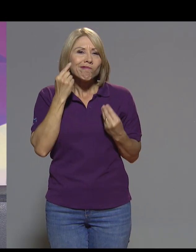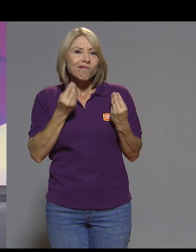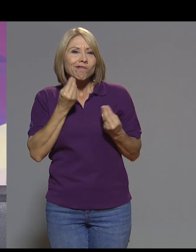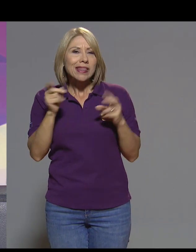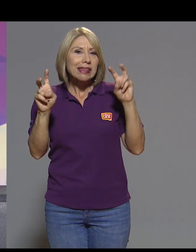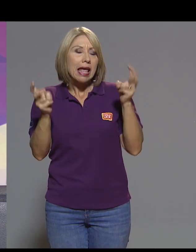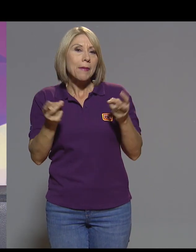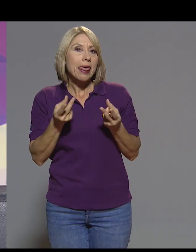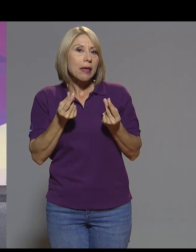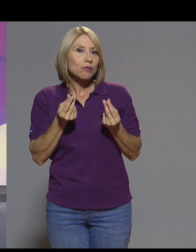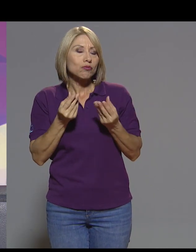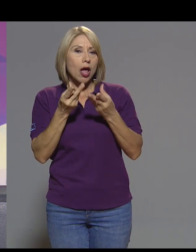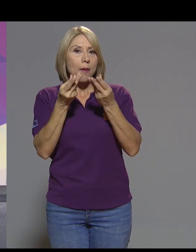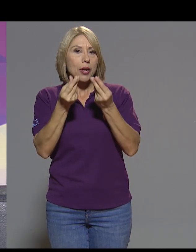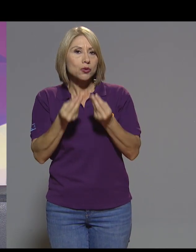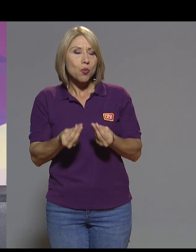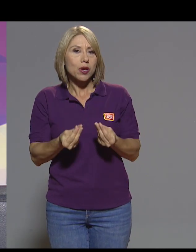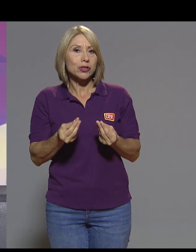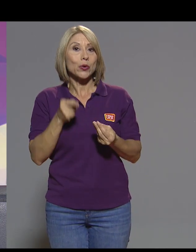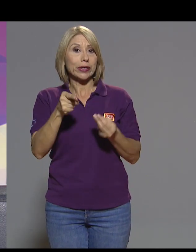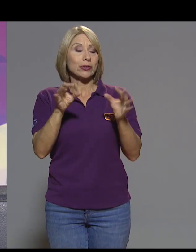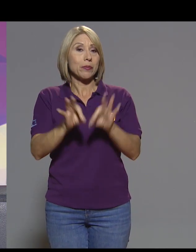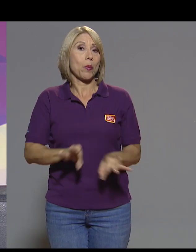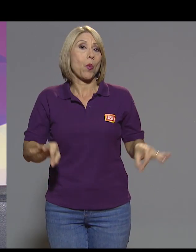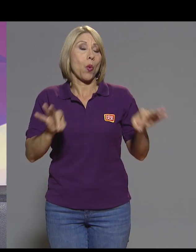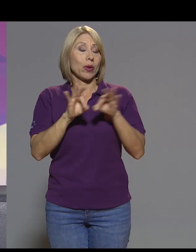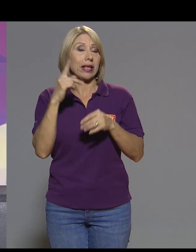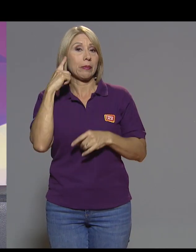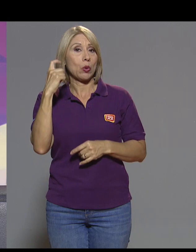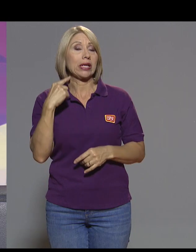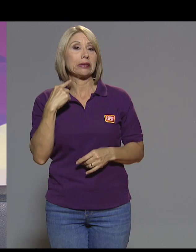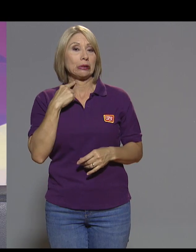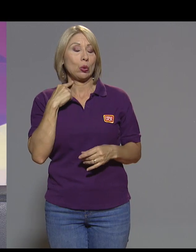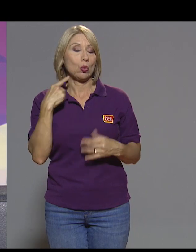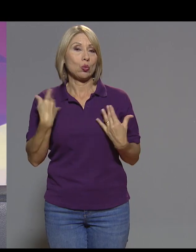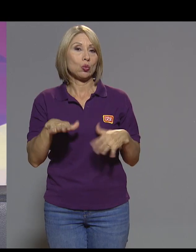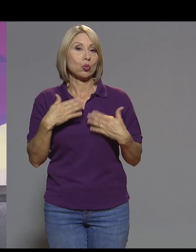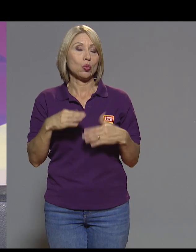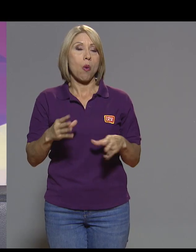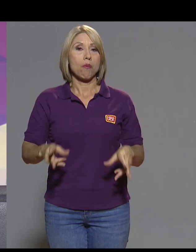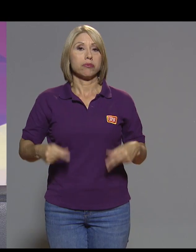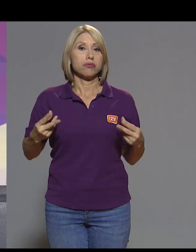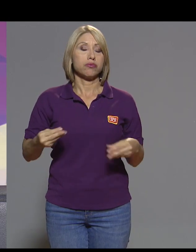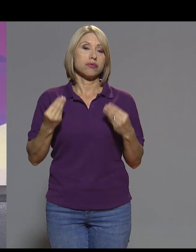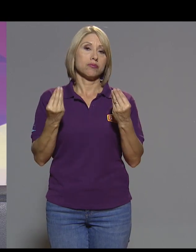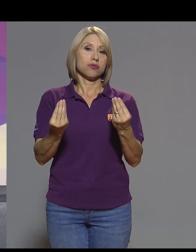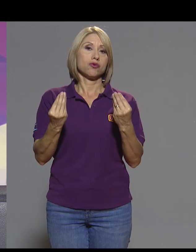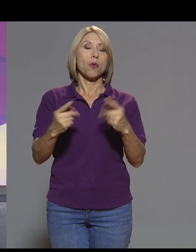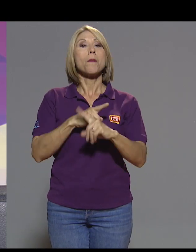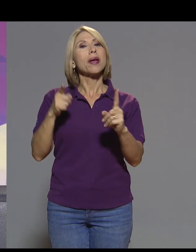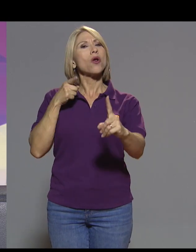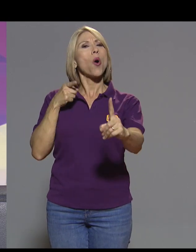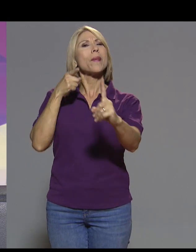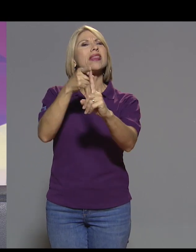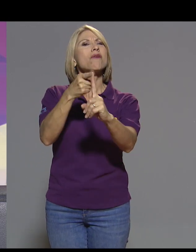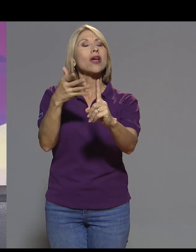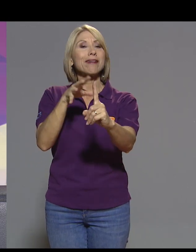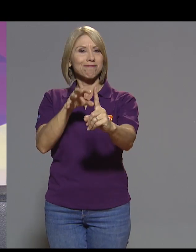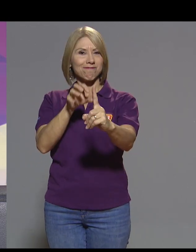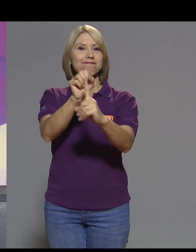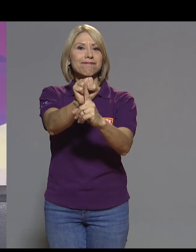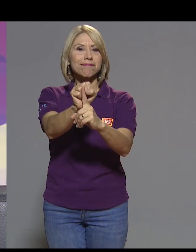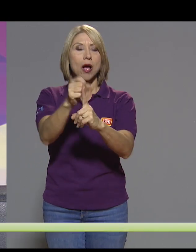todo ver ese tema importante porque es un costo bastante grande verdad pero el objetivo es cumplirlo